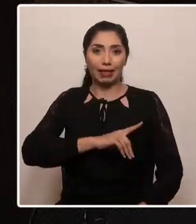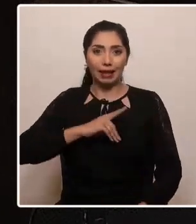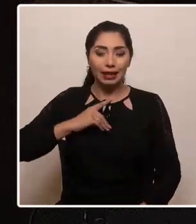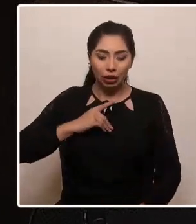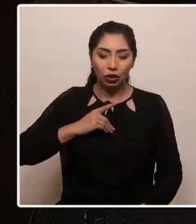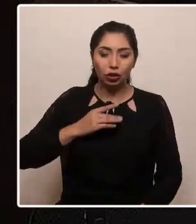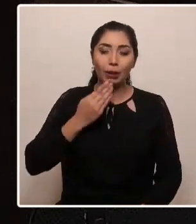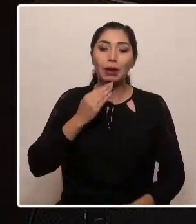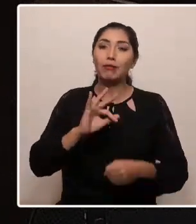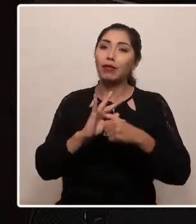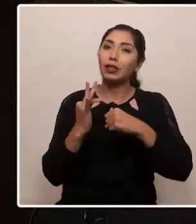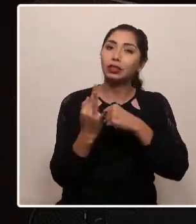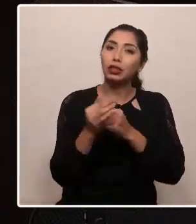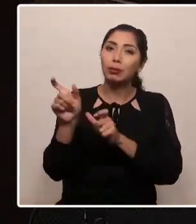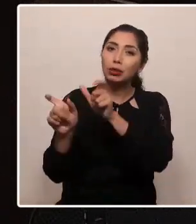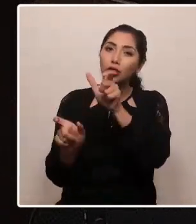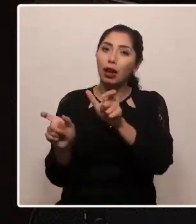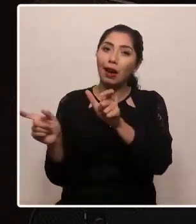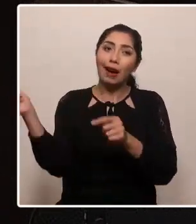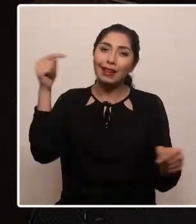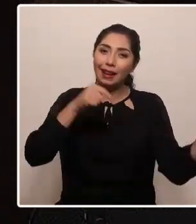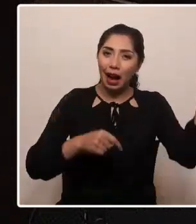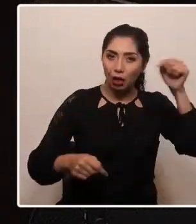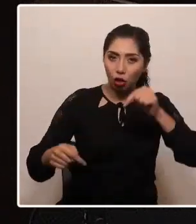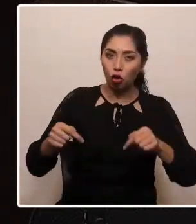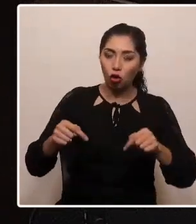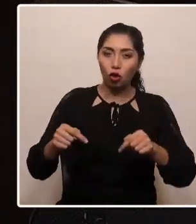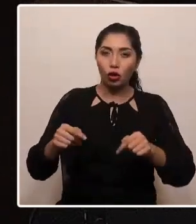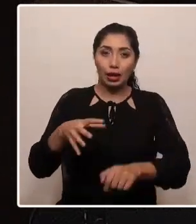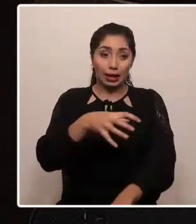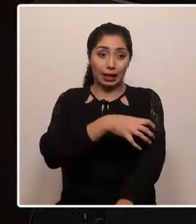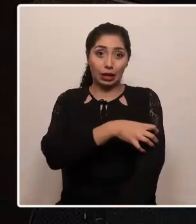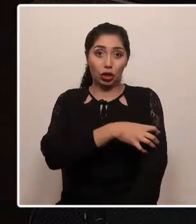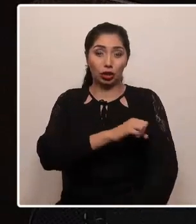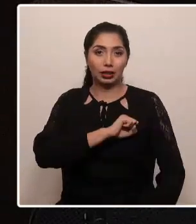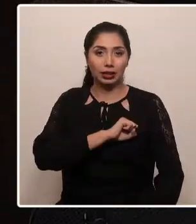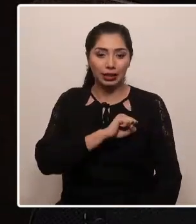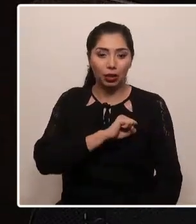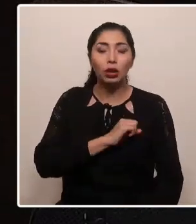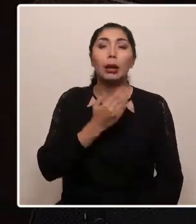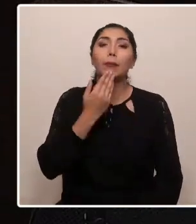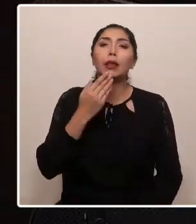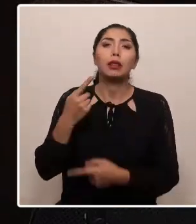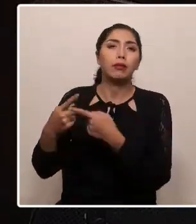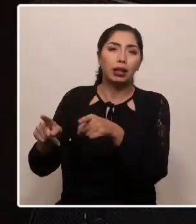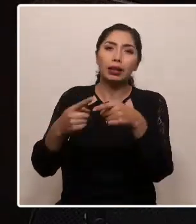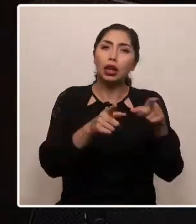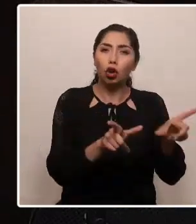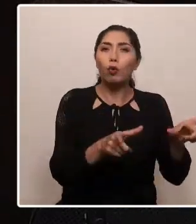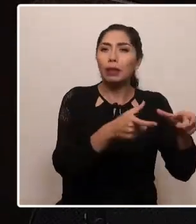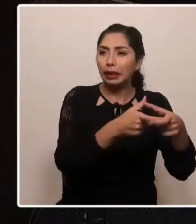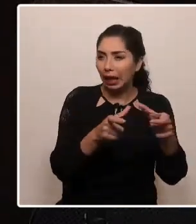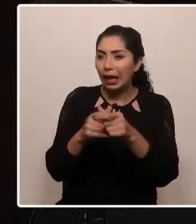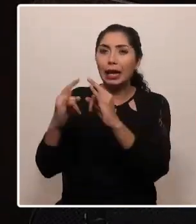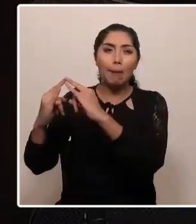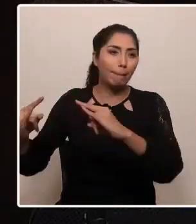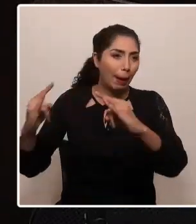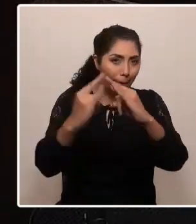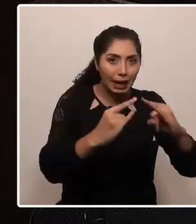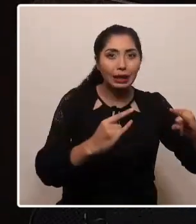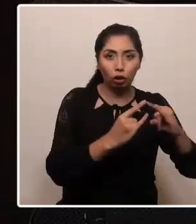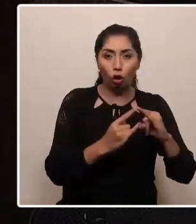Región Metropolitana y así muchísimas agrupaciones, comités de allegados y allegadas y campamentos que se han hecho presentes en este